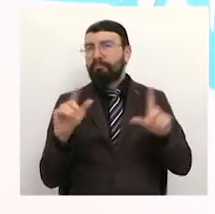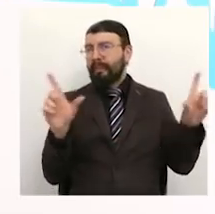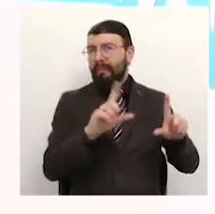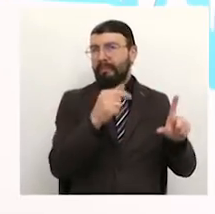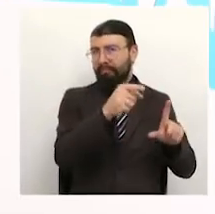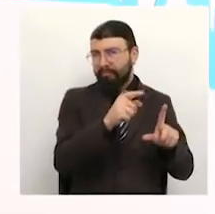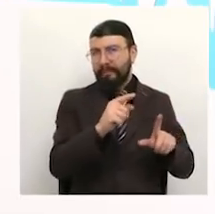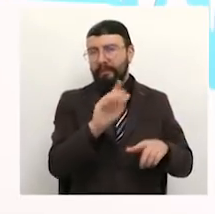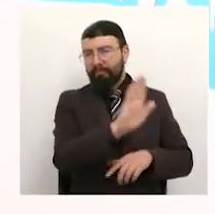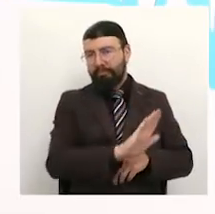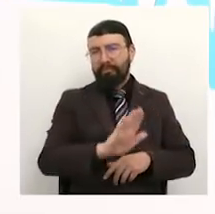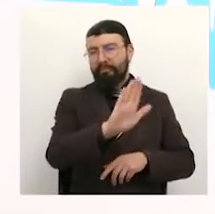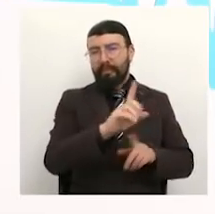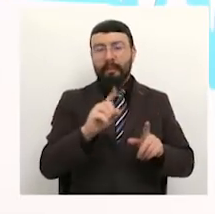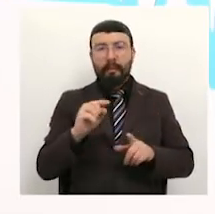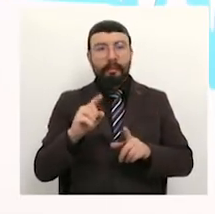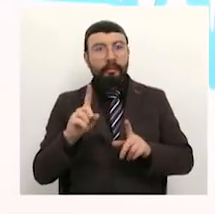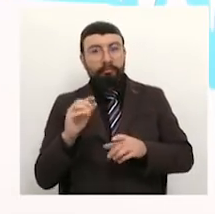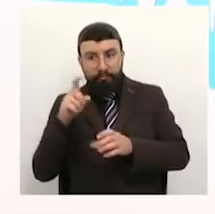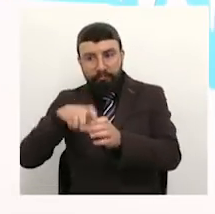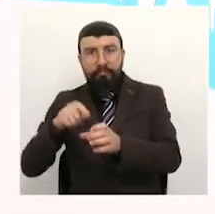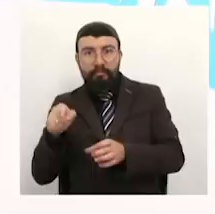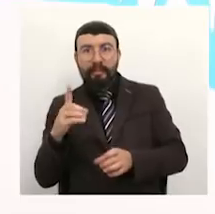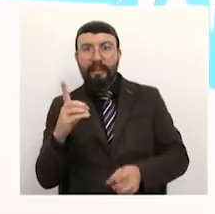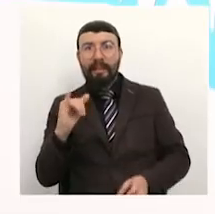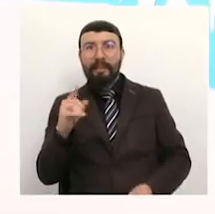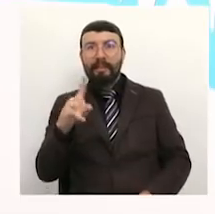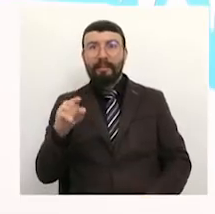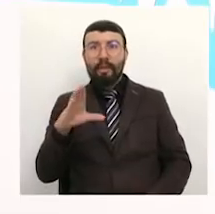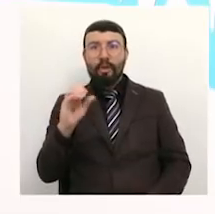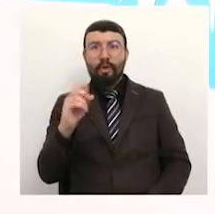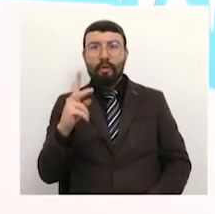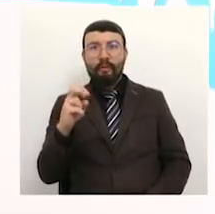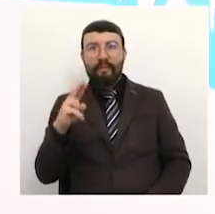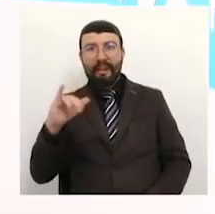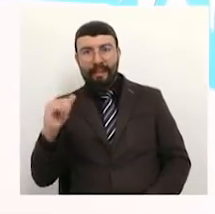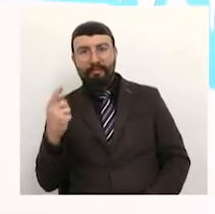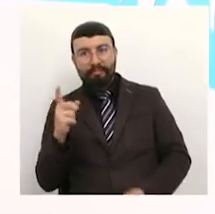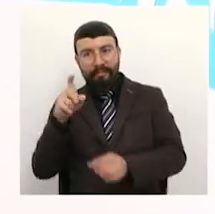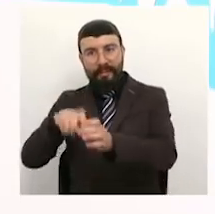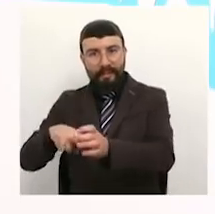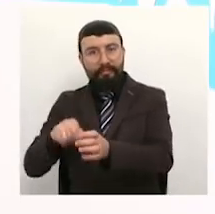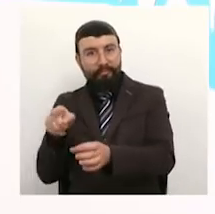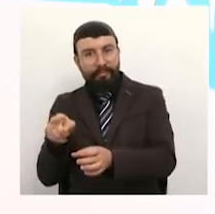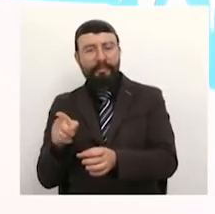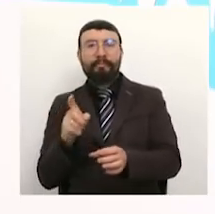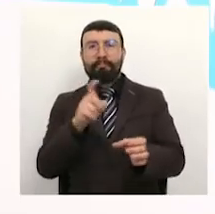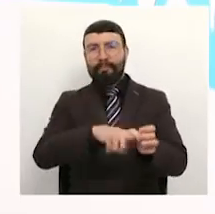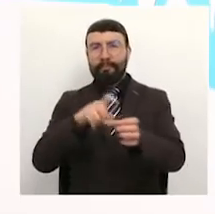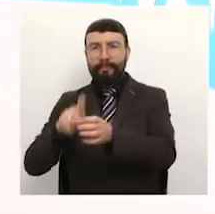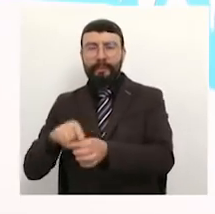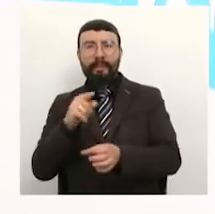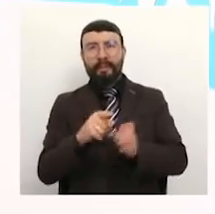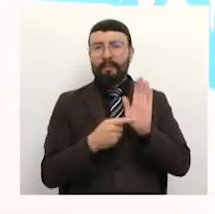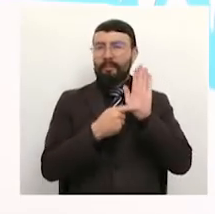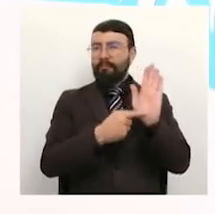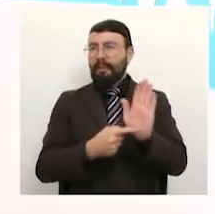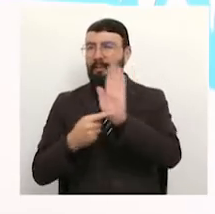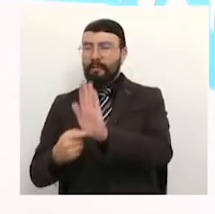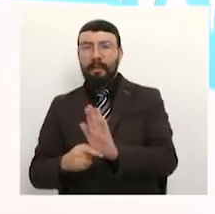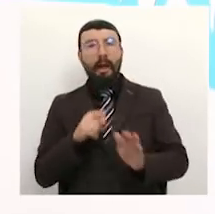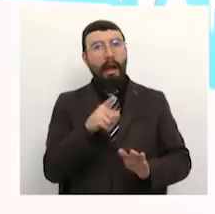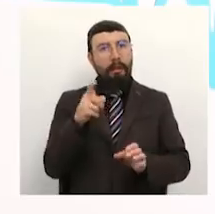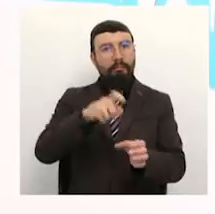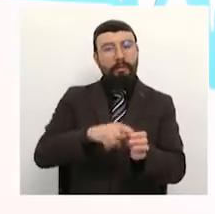ahora en discovery que ustedes nos pueden ver busquen discovery home and health discovery chanel donde estamos haciendo una serie de